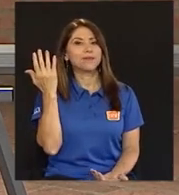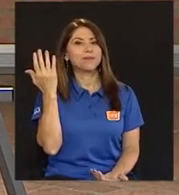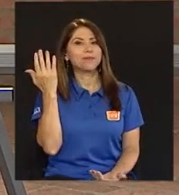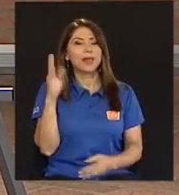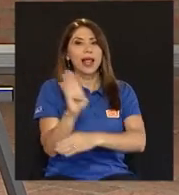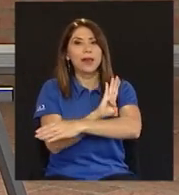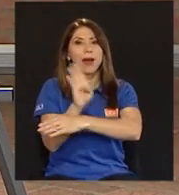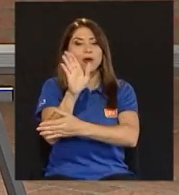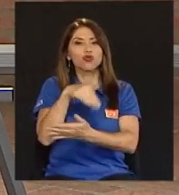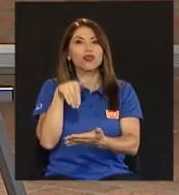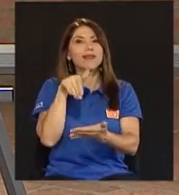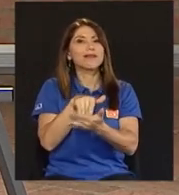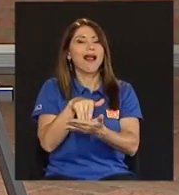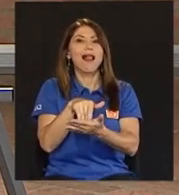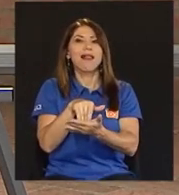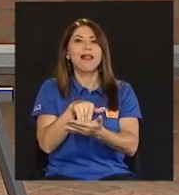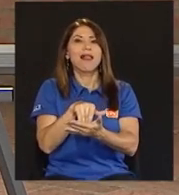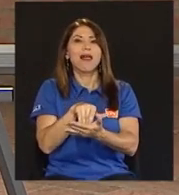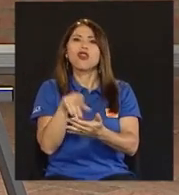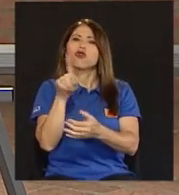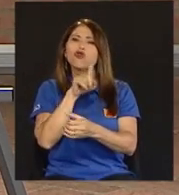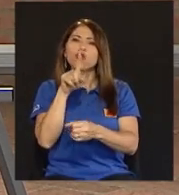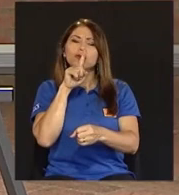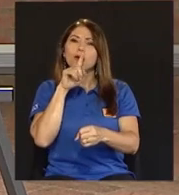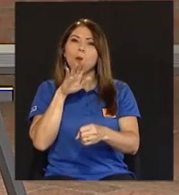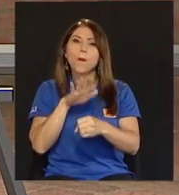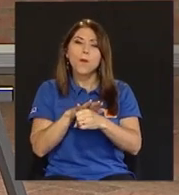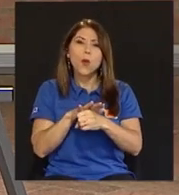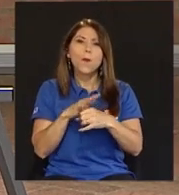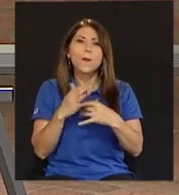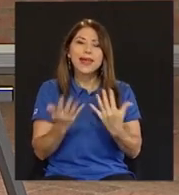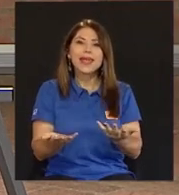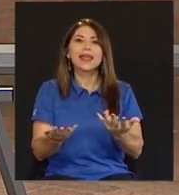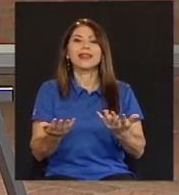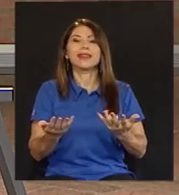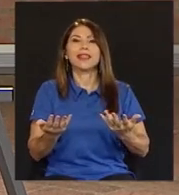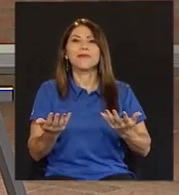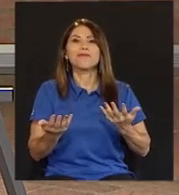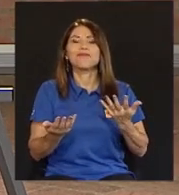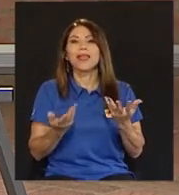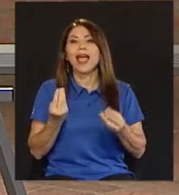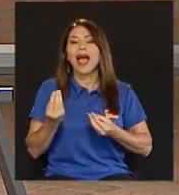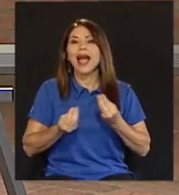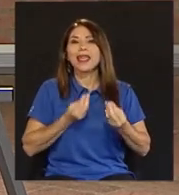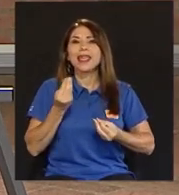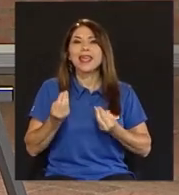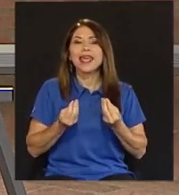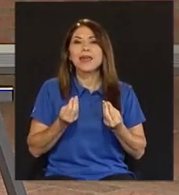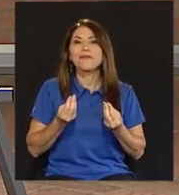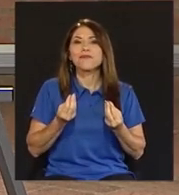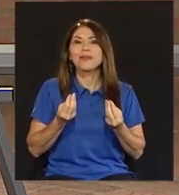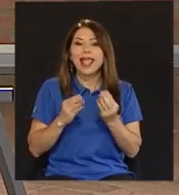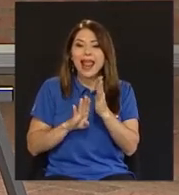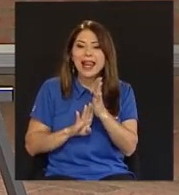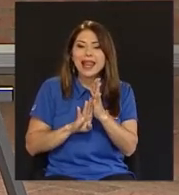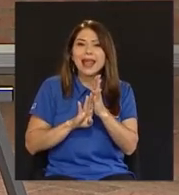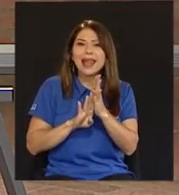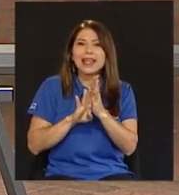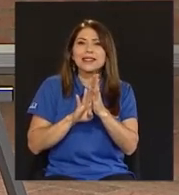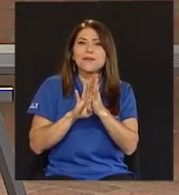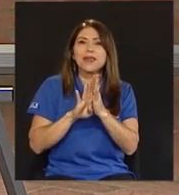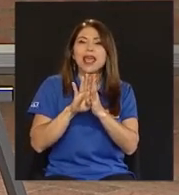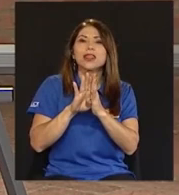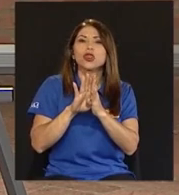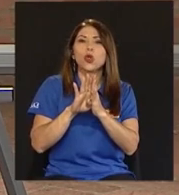el Banco Central no se compromete a que el crecimiento de la producción sea